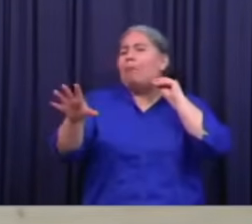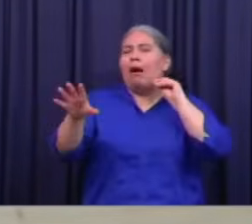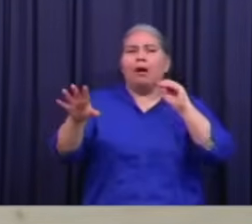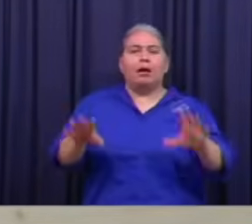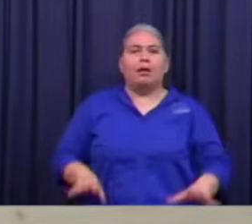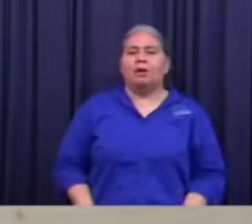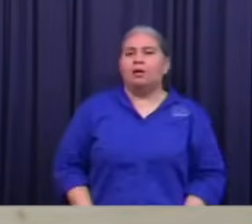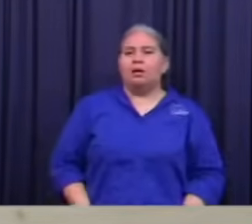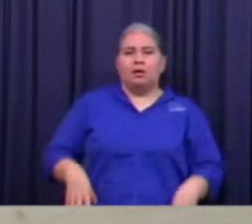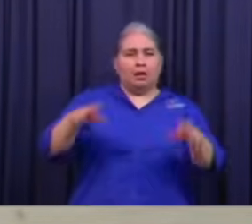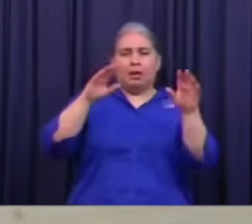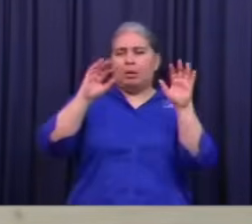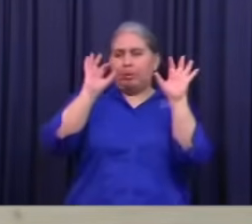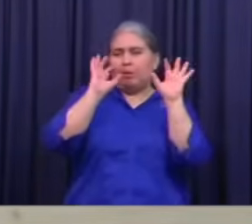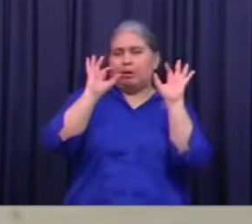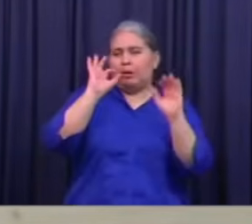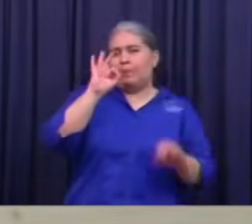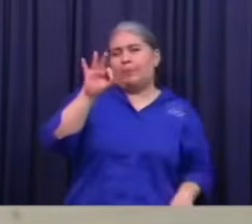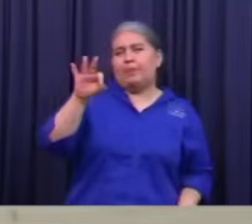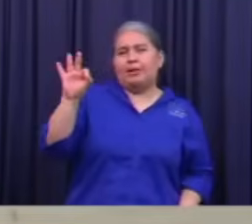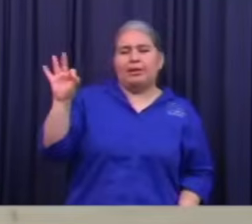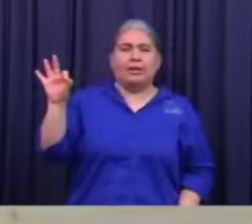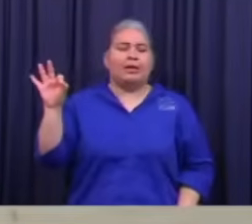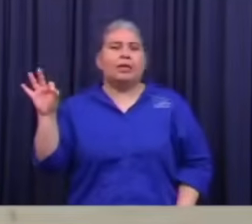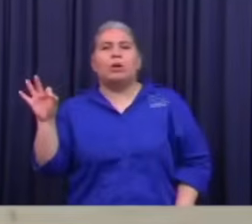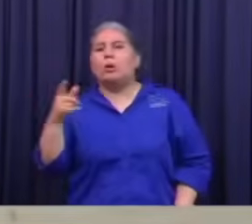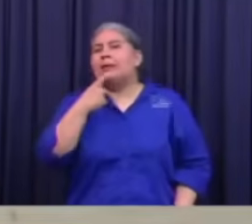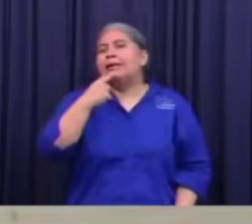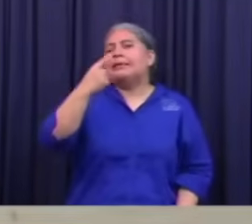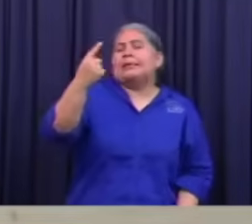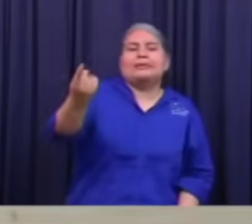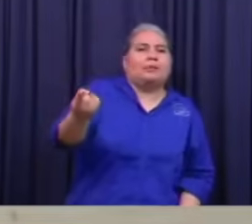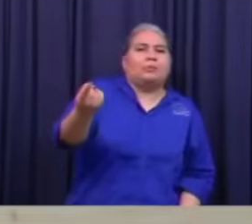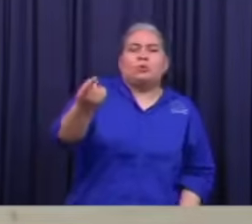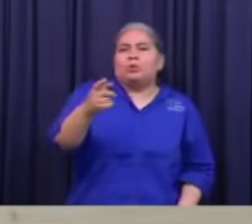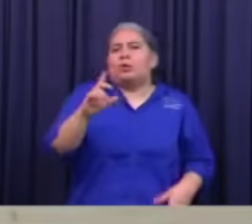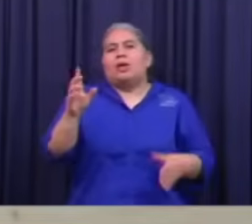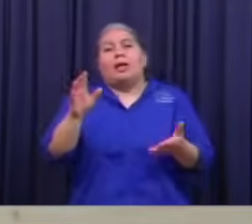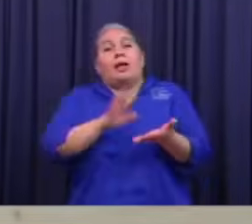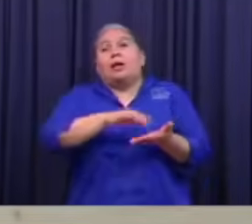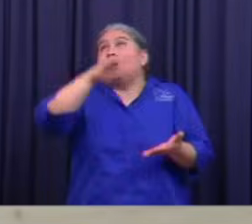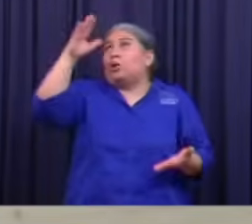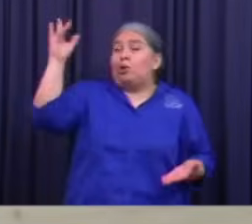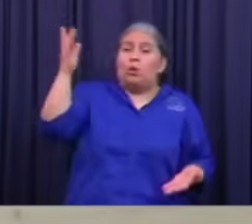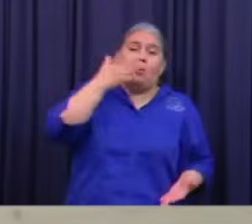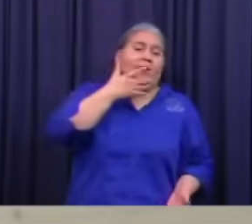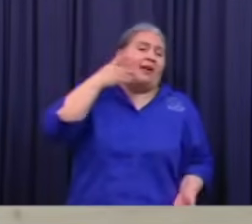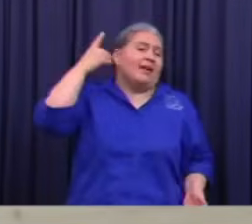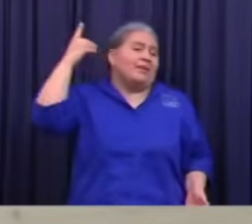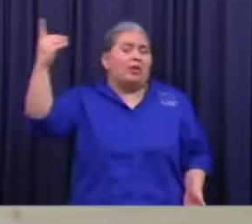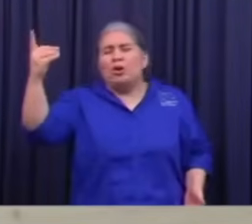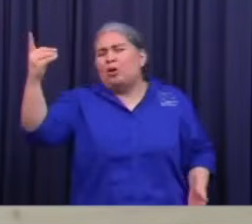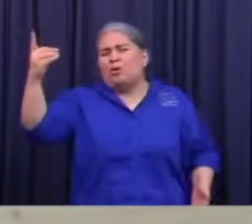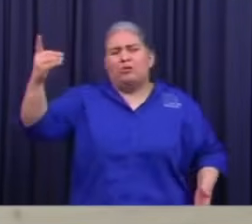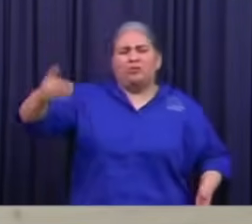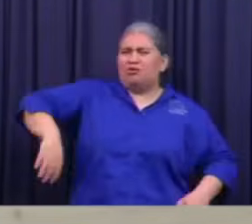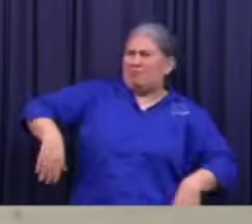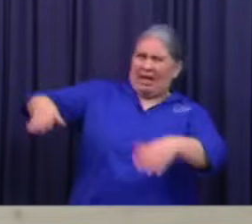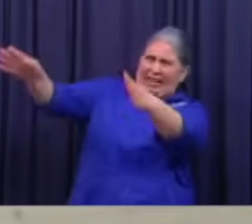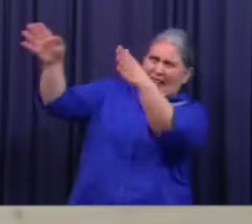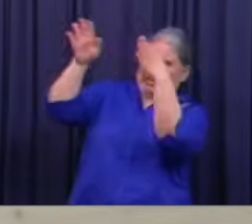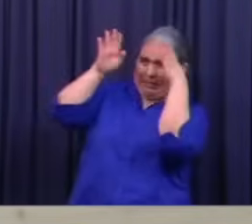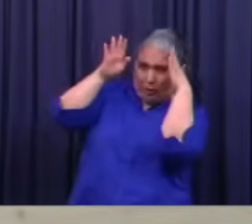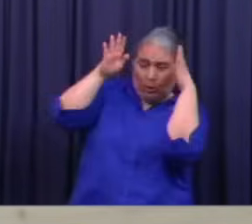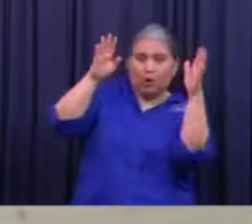veces decimos Gloria a Dios Óigame bien me llama la atención poderosamente me llama la decimos de